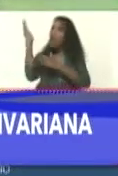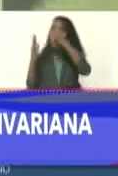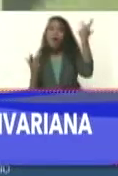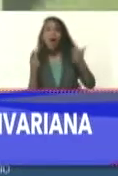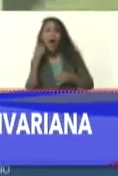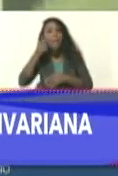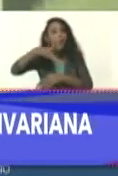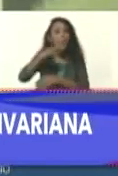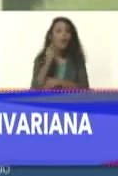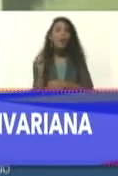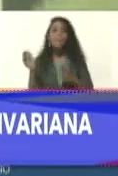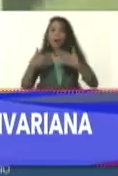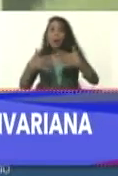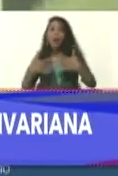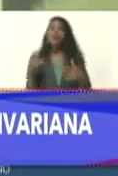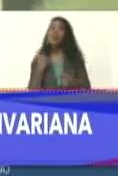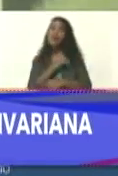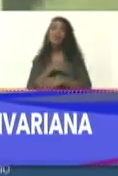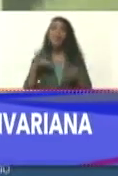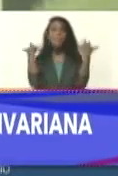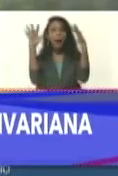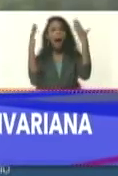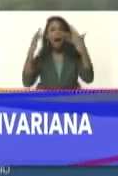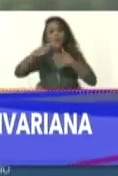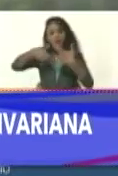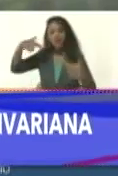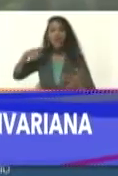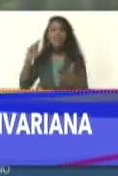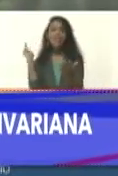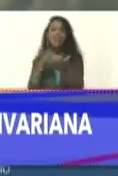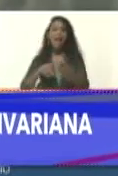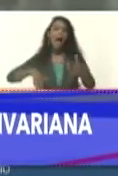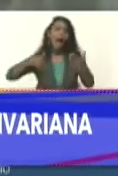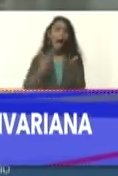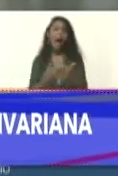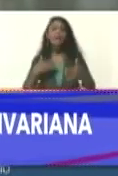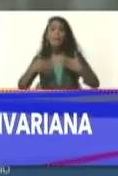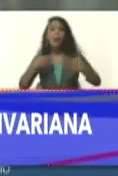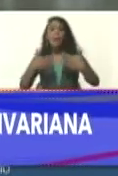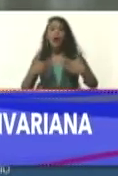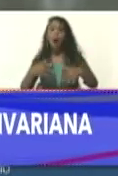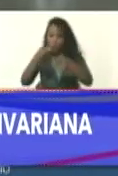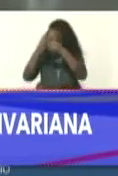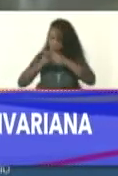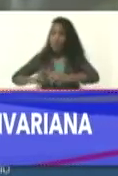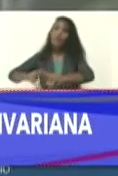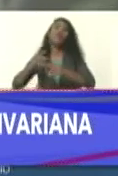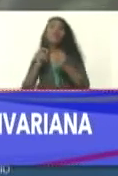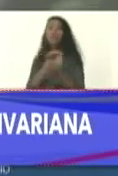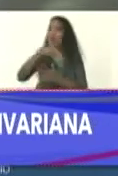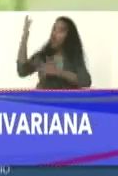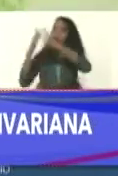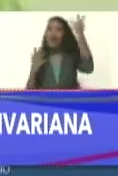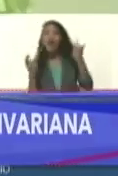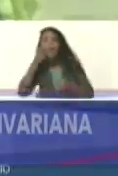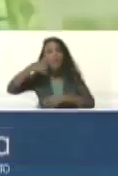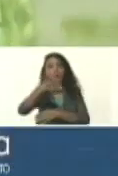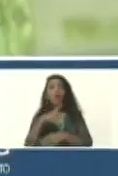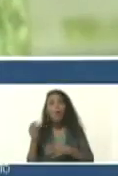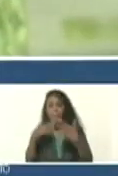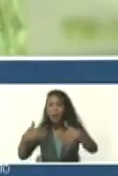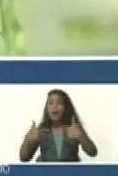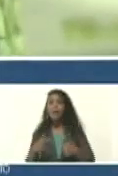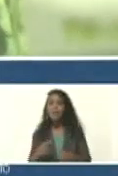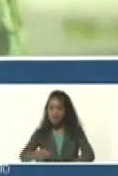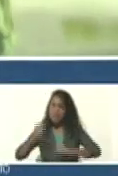y nuestro aplauso revolucionario que llegue hasta Panamá. Honor y gloria al pueblo de Panamá. ¡Que viva el